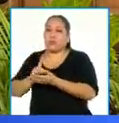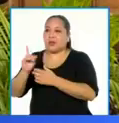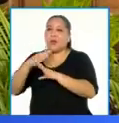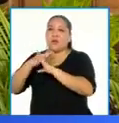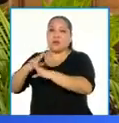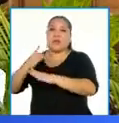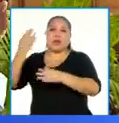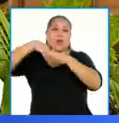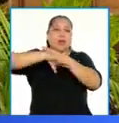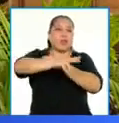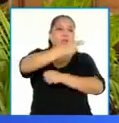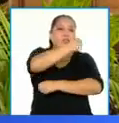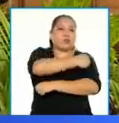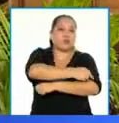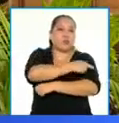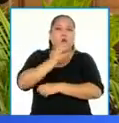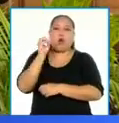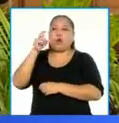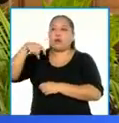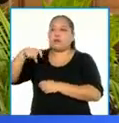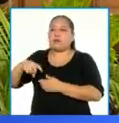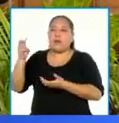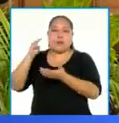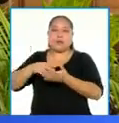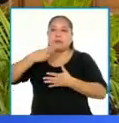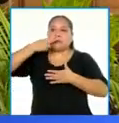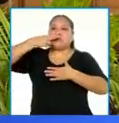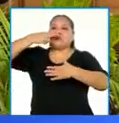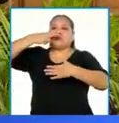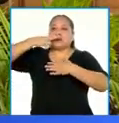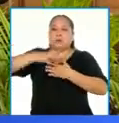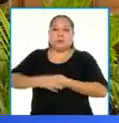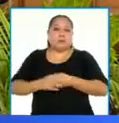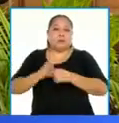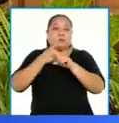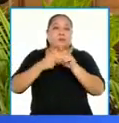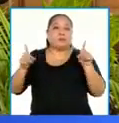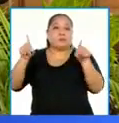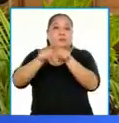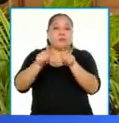hospital o a que requieran mayor oxígeno. Pero también